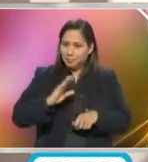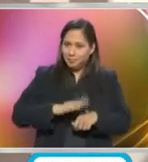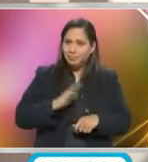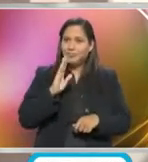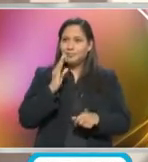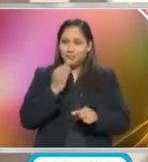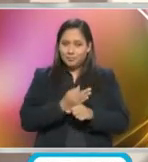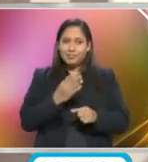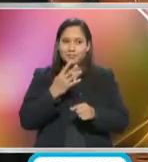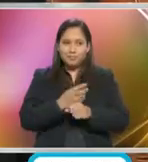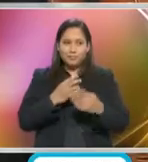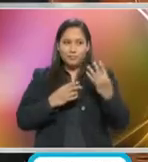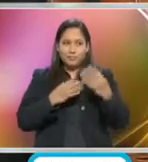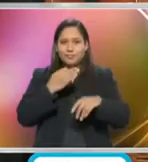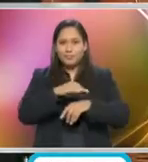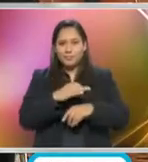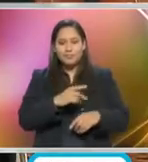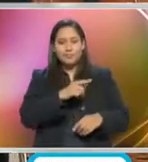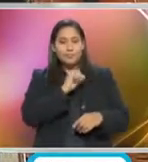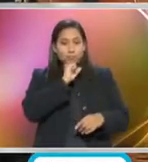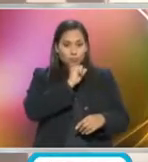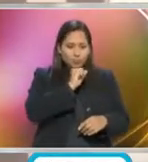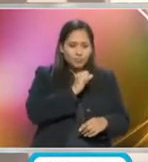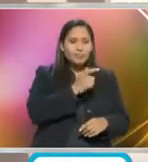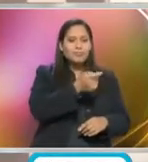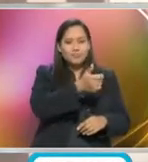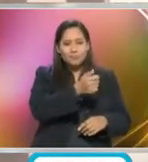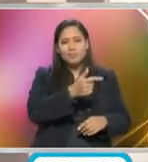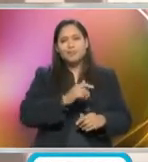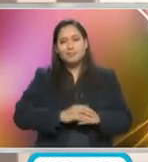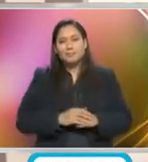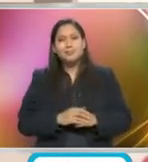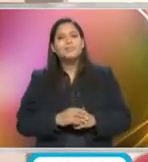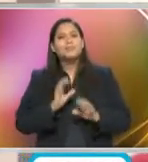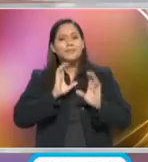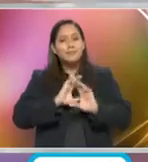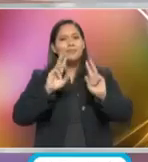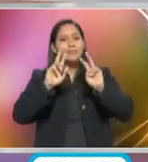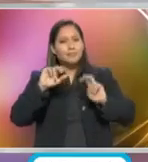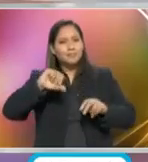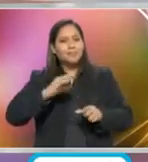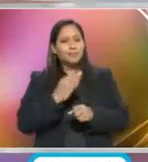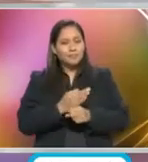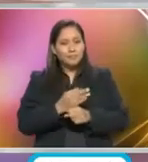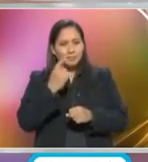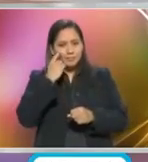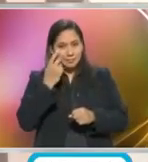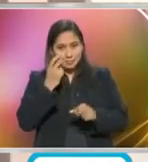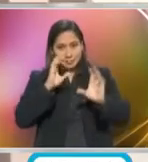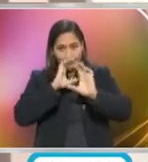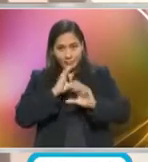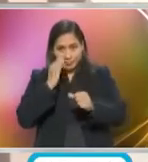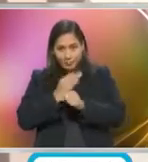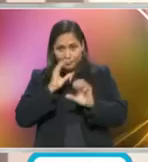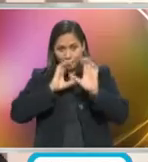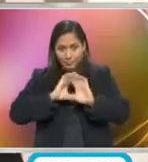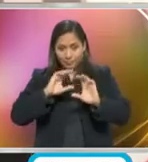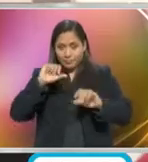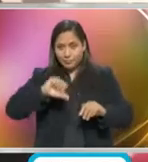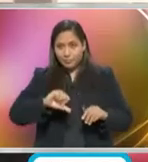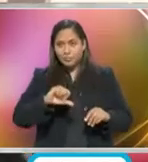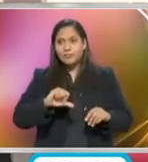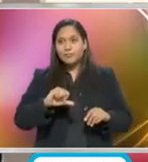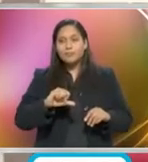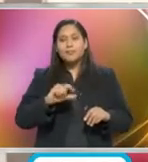ahorita vamos en la cuarta. Pero de lo bueno poco, como dicen por ahí, ¿no? Oye, ¿qué canción nos vas a interpretar? Fíjate que esta canción que vamos a interpretar el día de